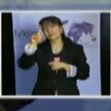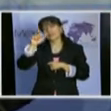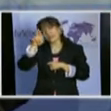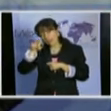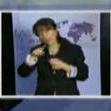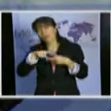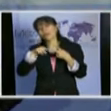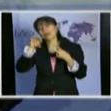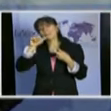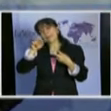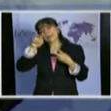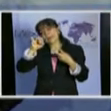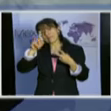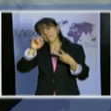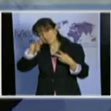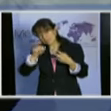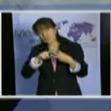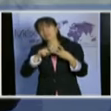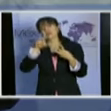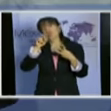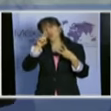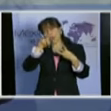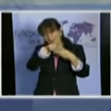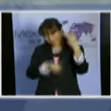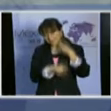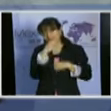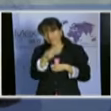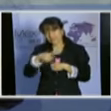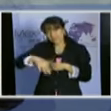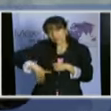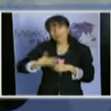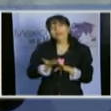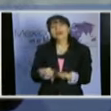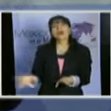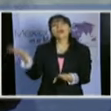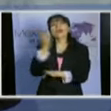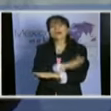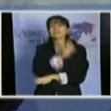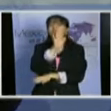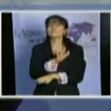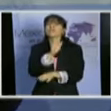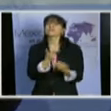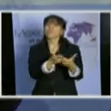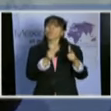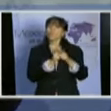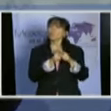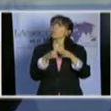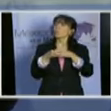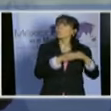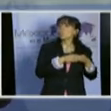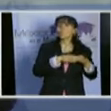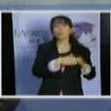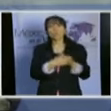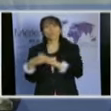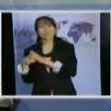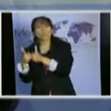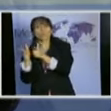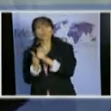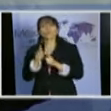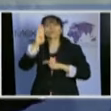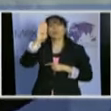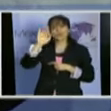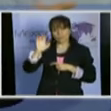Lorena, veníamos de procesos en donde eran los grupos y ahora no se pierde identidad. Está Bellón,